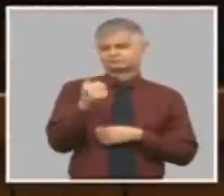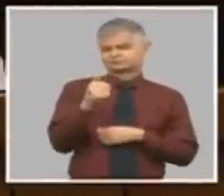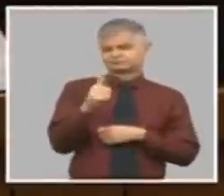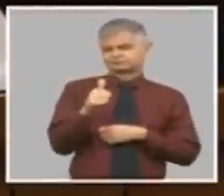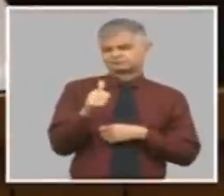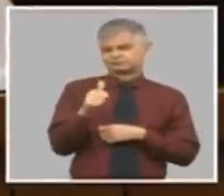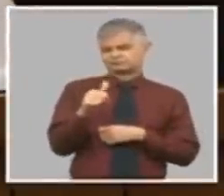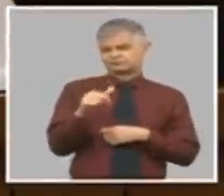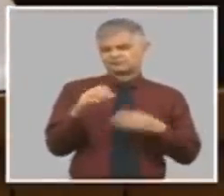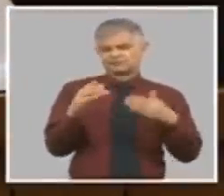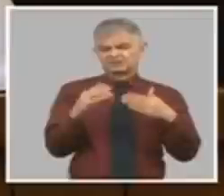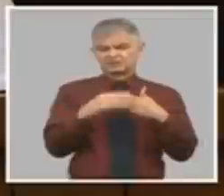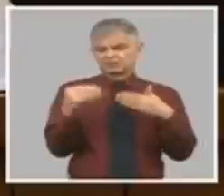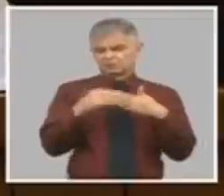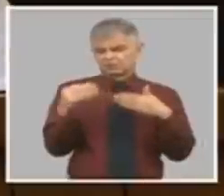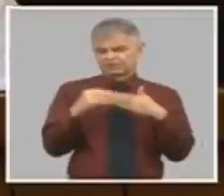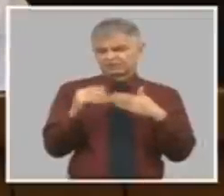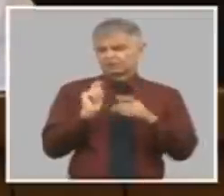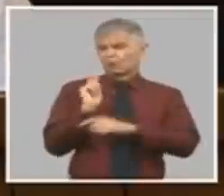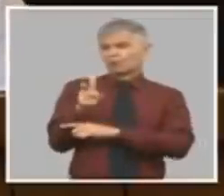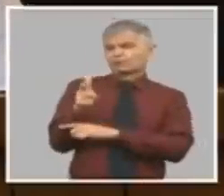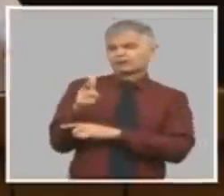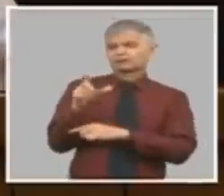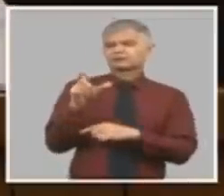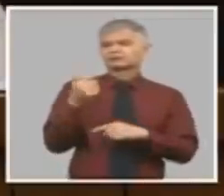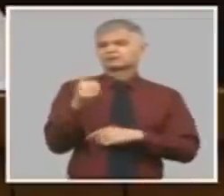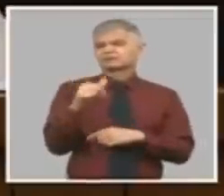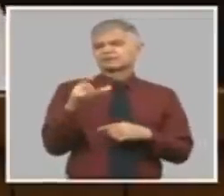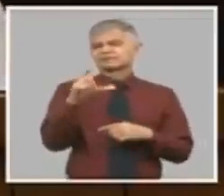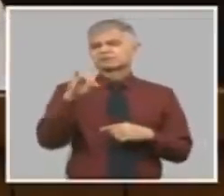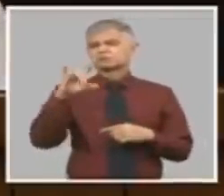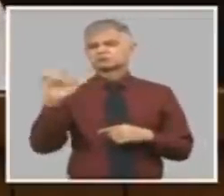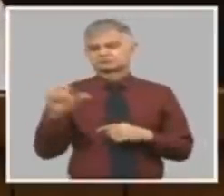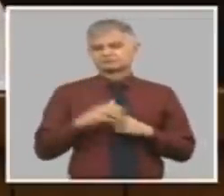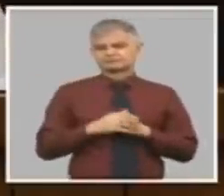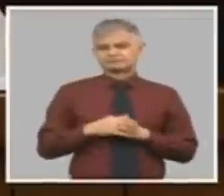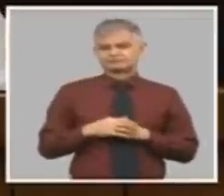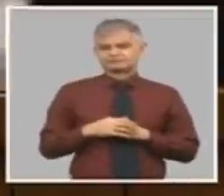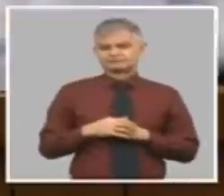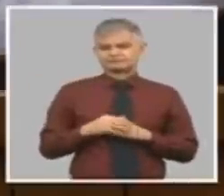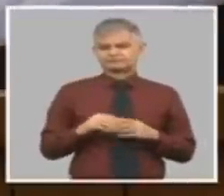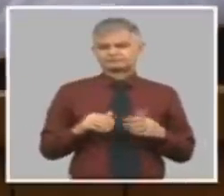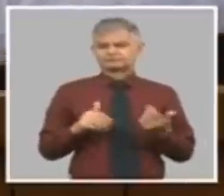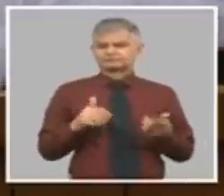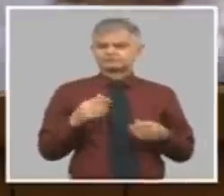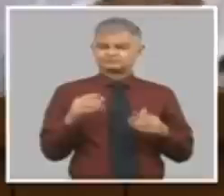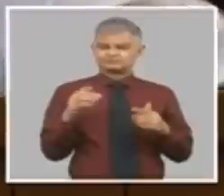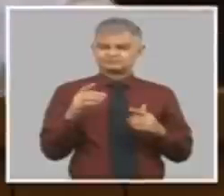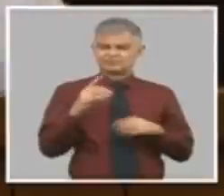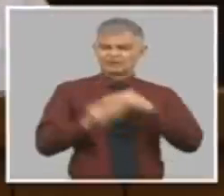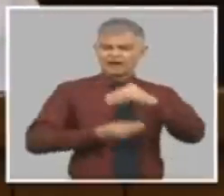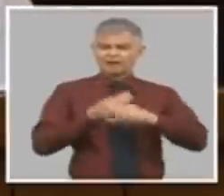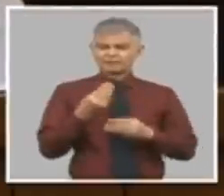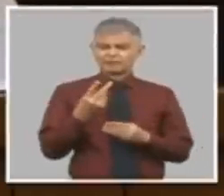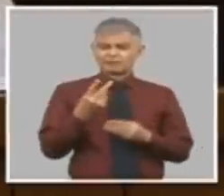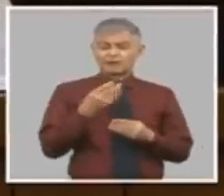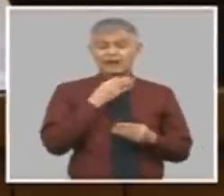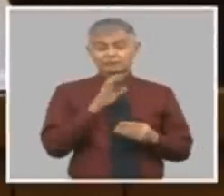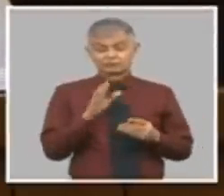CUC. Cuando si quitemos el CUC y nos quedemos con peso y el tipo de cambio sea 20, si son $10 son